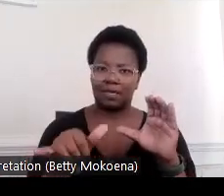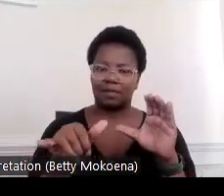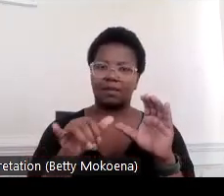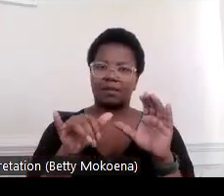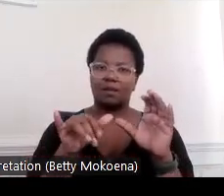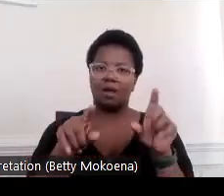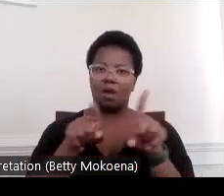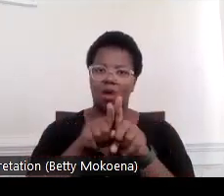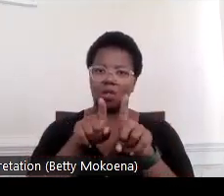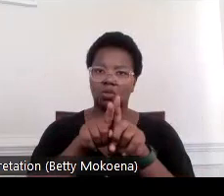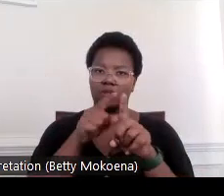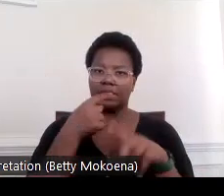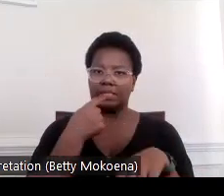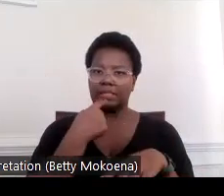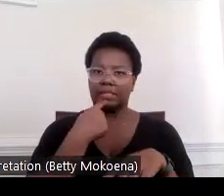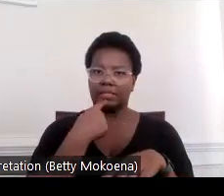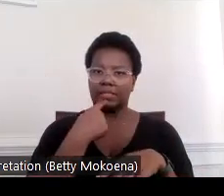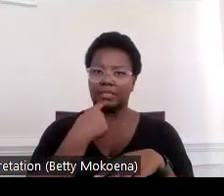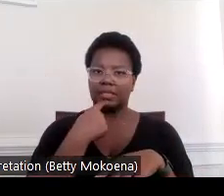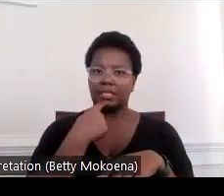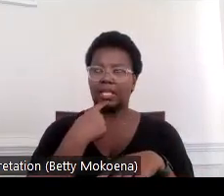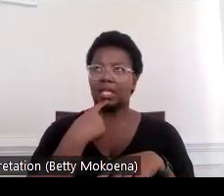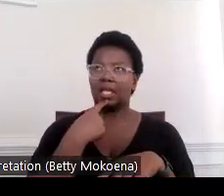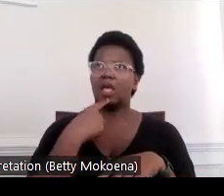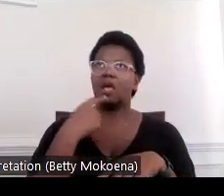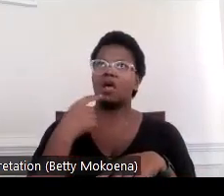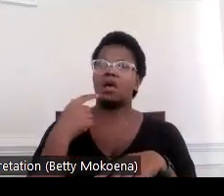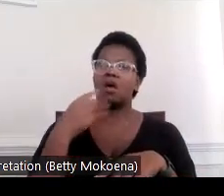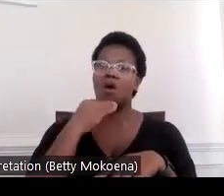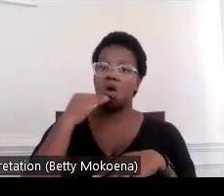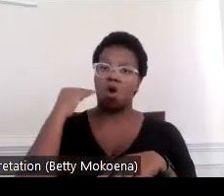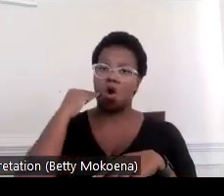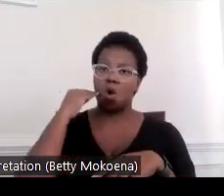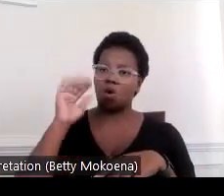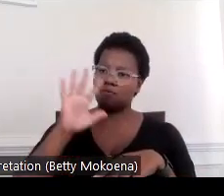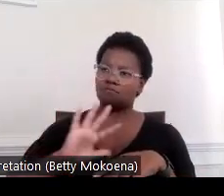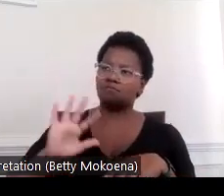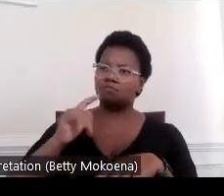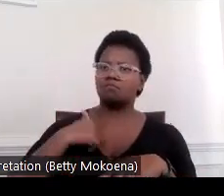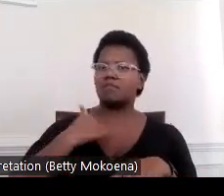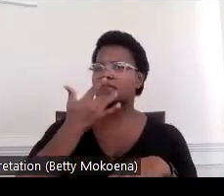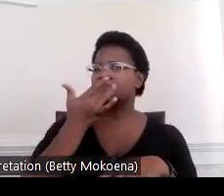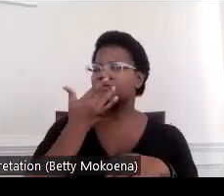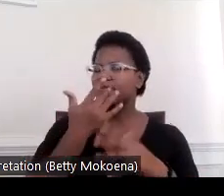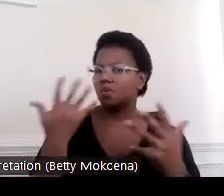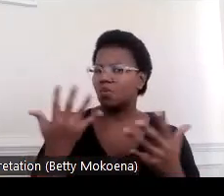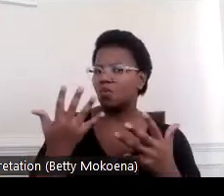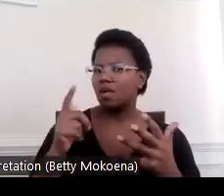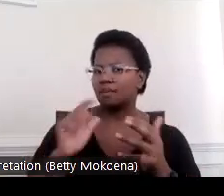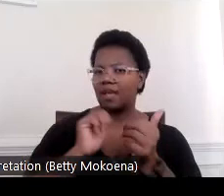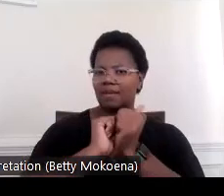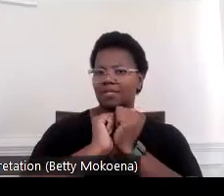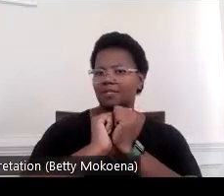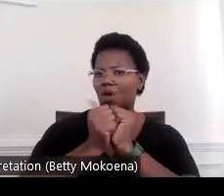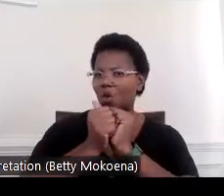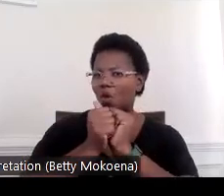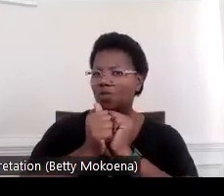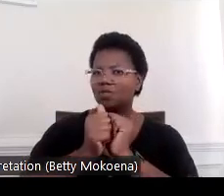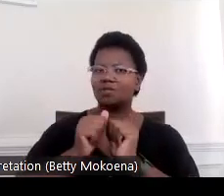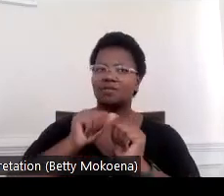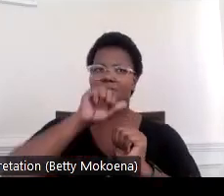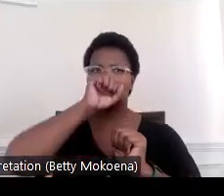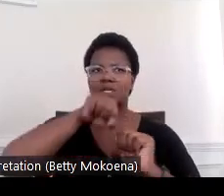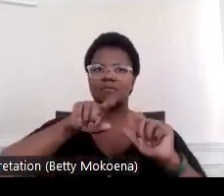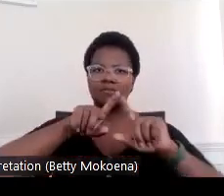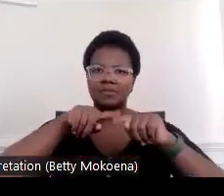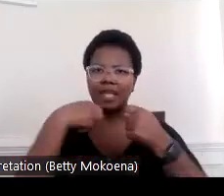eso puede ser en el hogar Eso debería reflexionar o Mostrar los gustos de esa